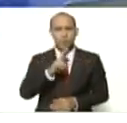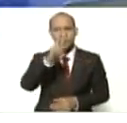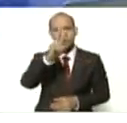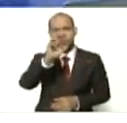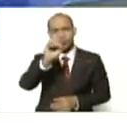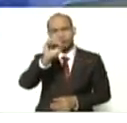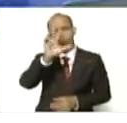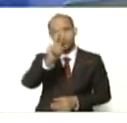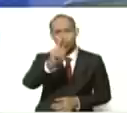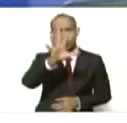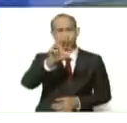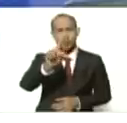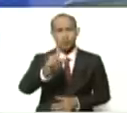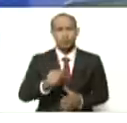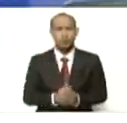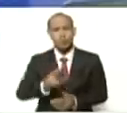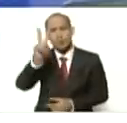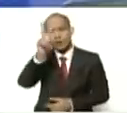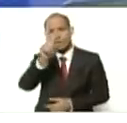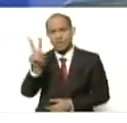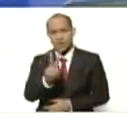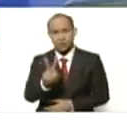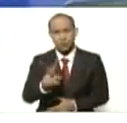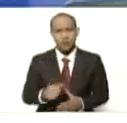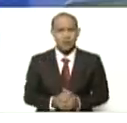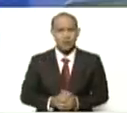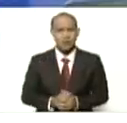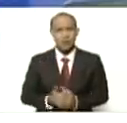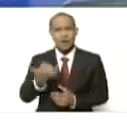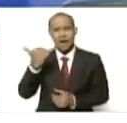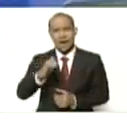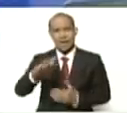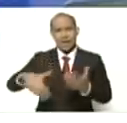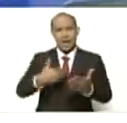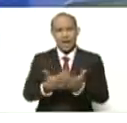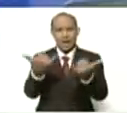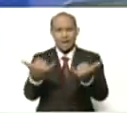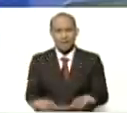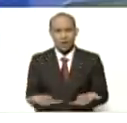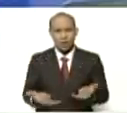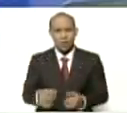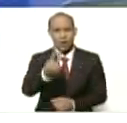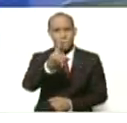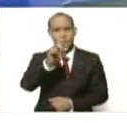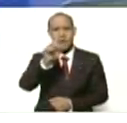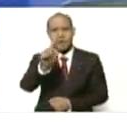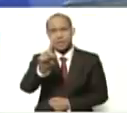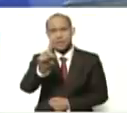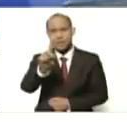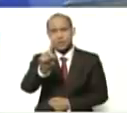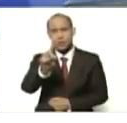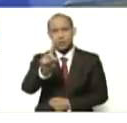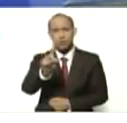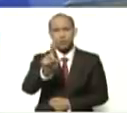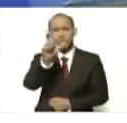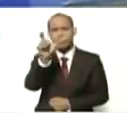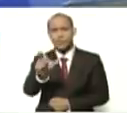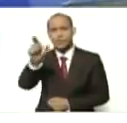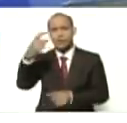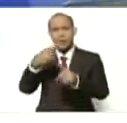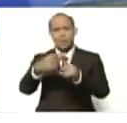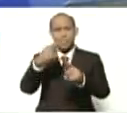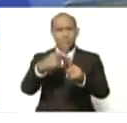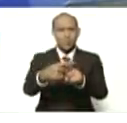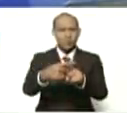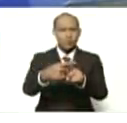251 venezuela tiene a la fecha 21 casos por 100.000 habitantes